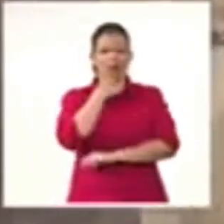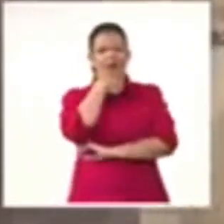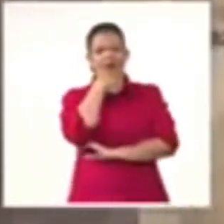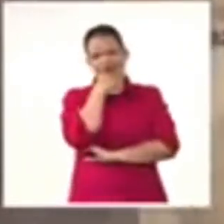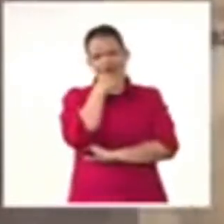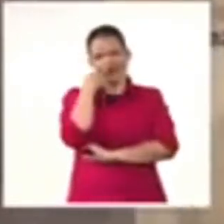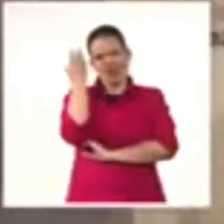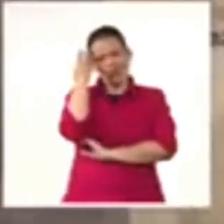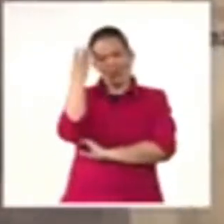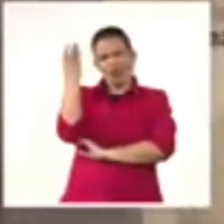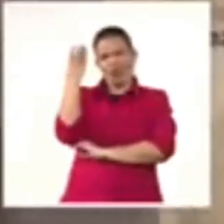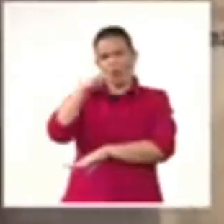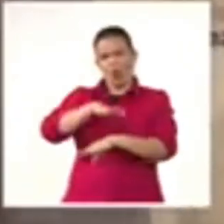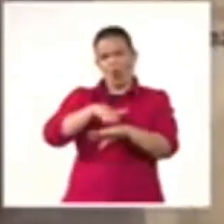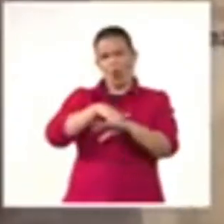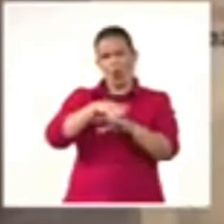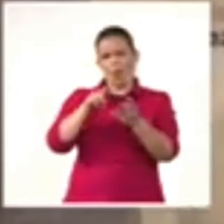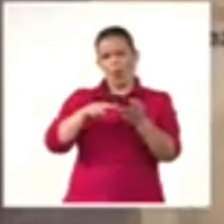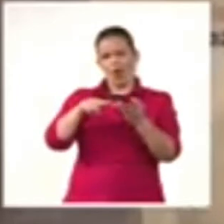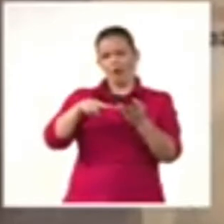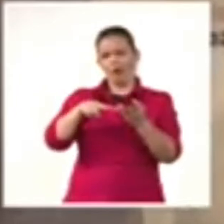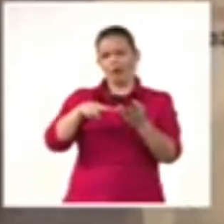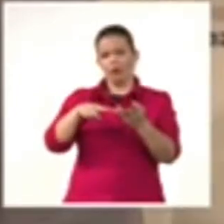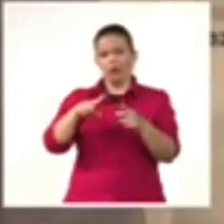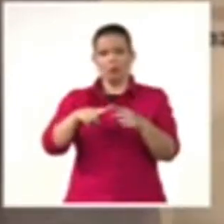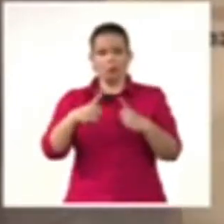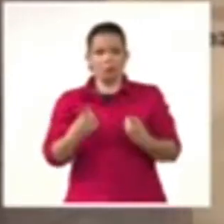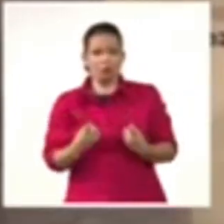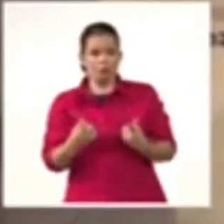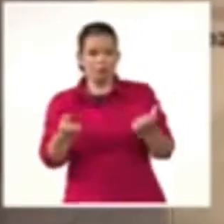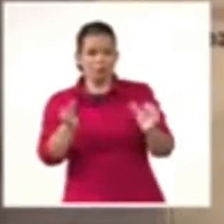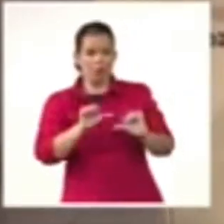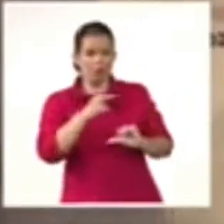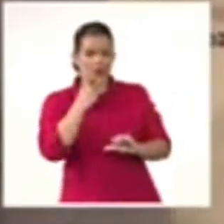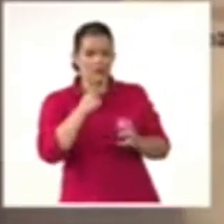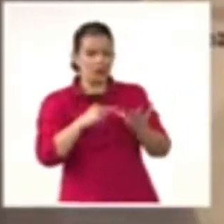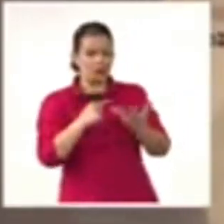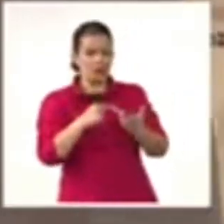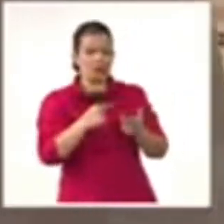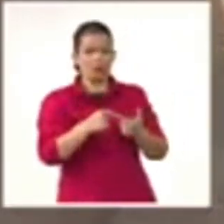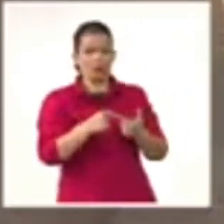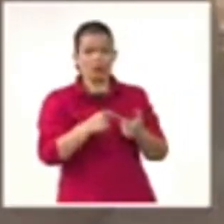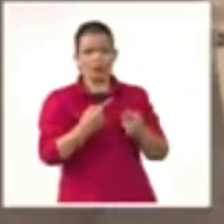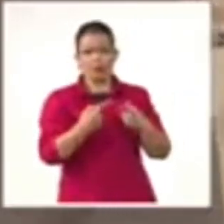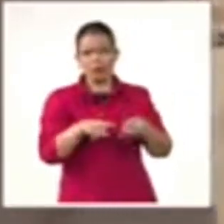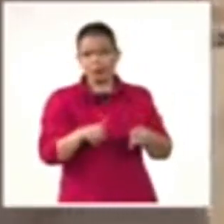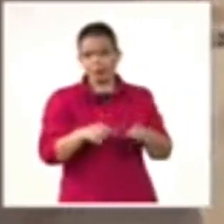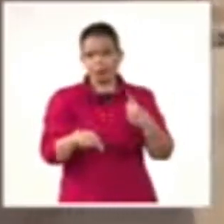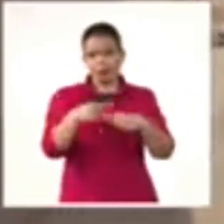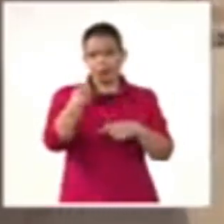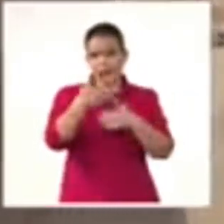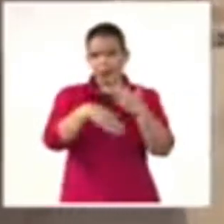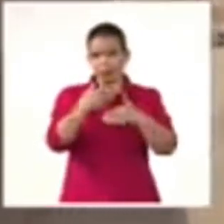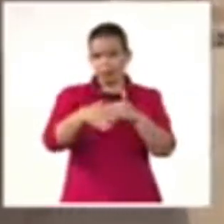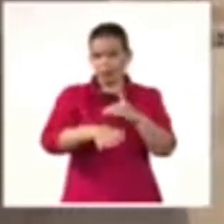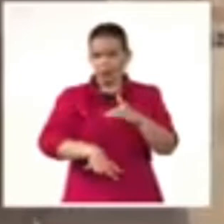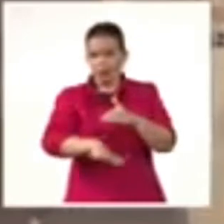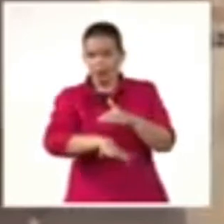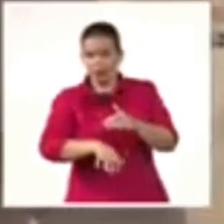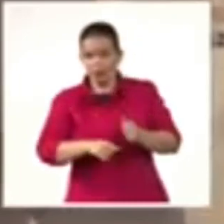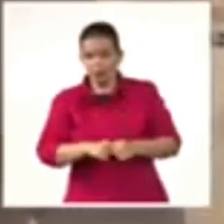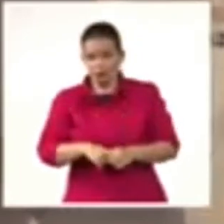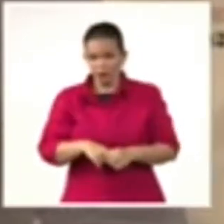desigualdades y atender las vulnerabilidades. Los años del dañino igualitarismo pasaron, pero la justicia